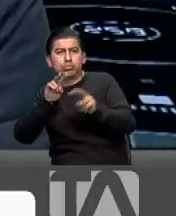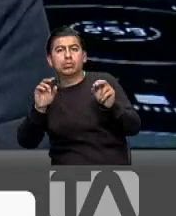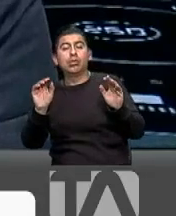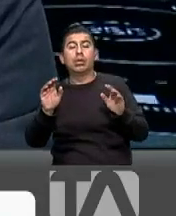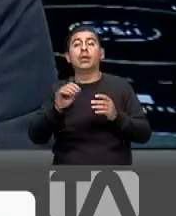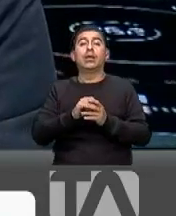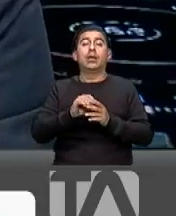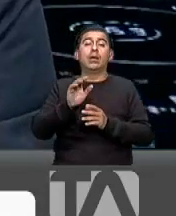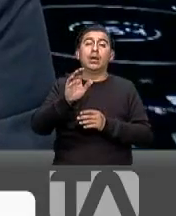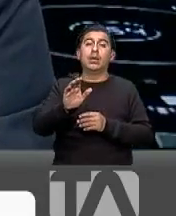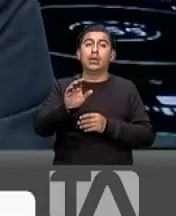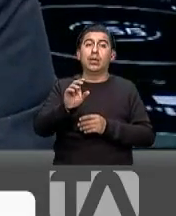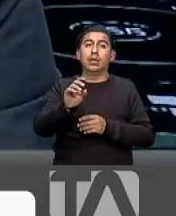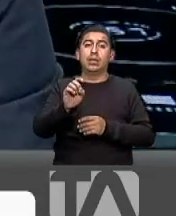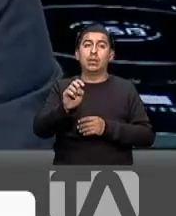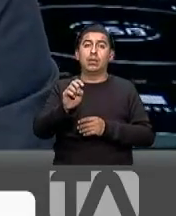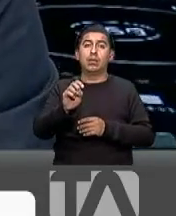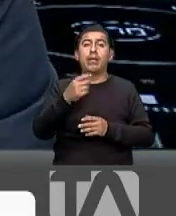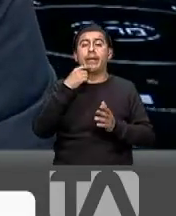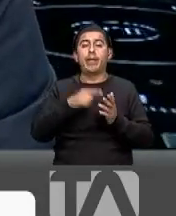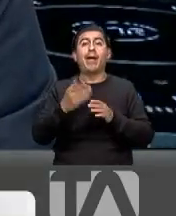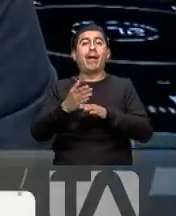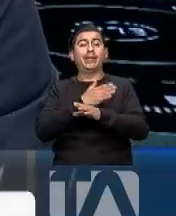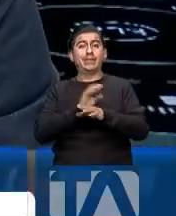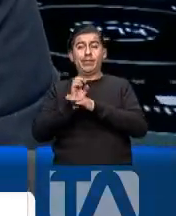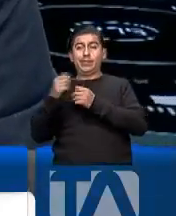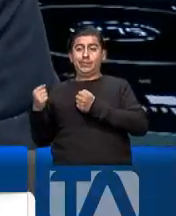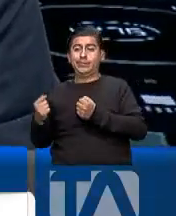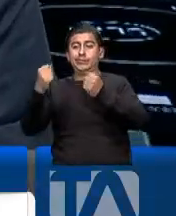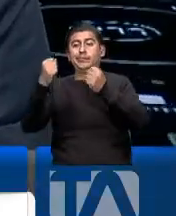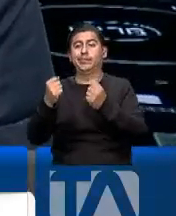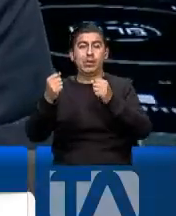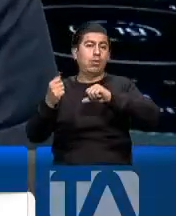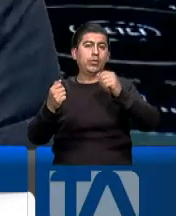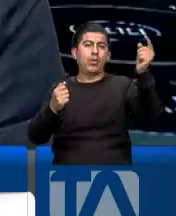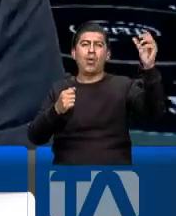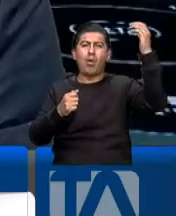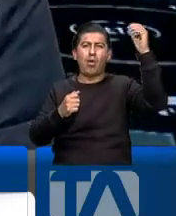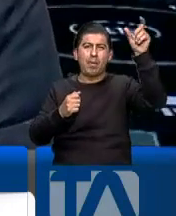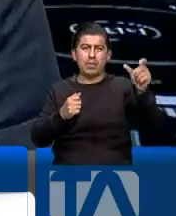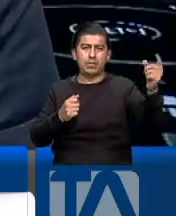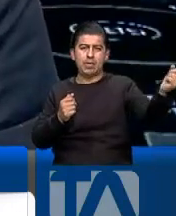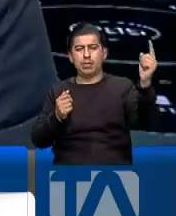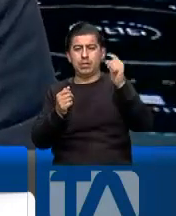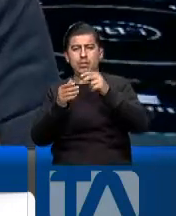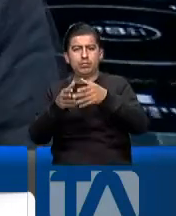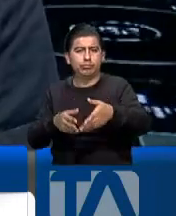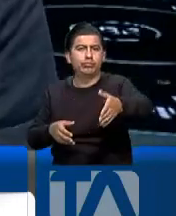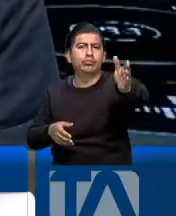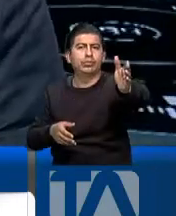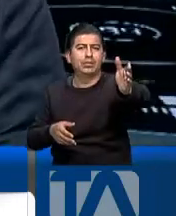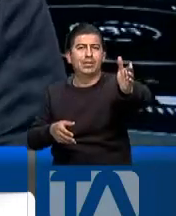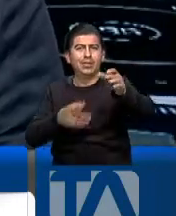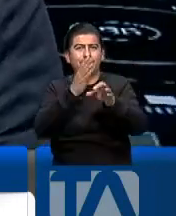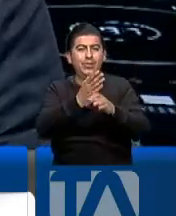ya no se requiere, obviamente, que otro conductor tome en territorio colombiano, sino el mismo conductor ecuatoriano. Y